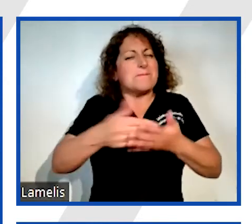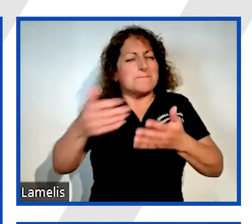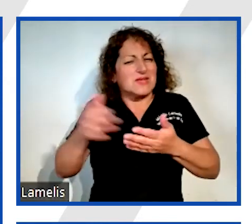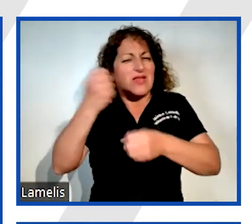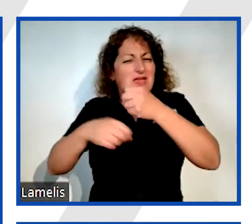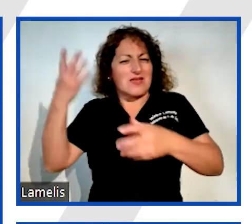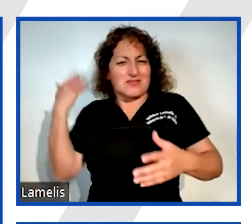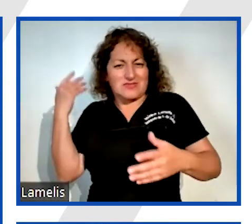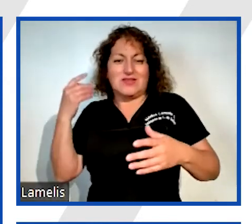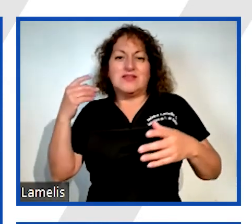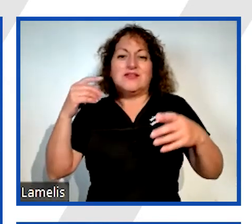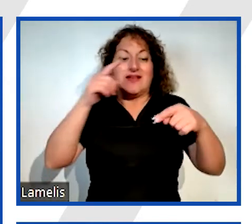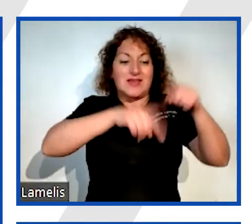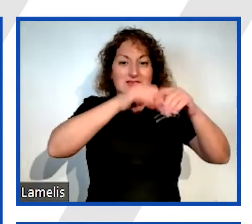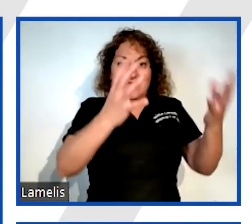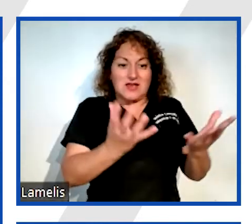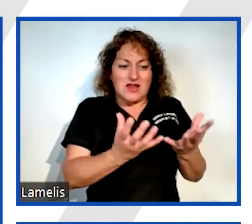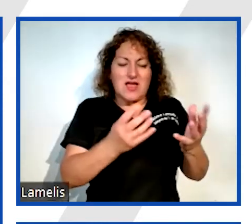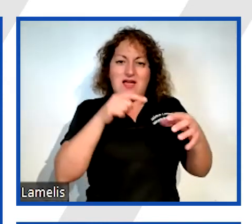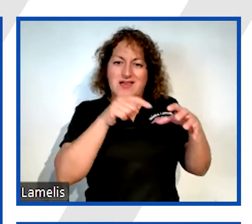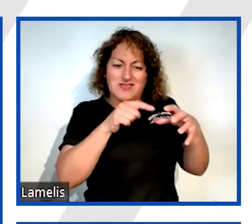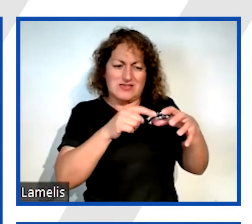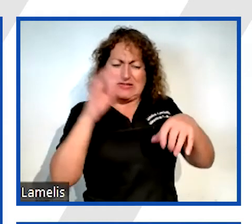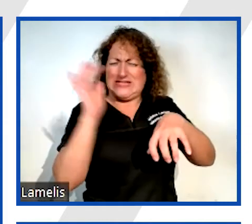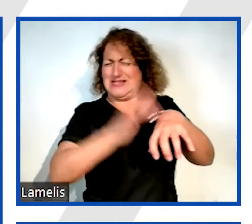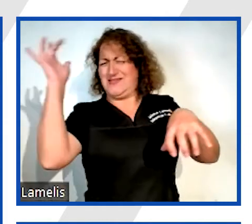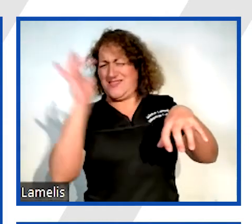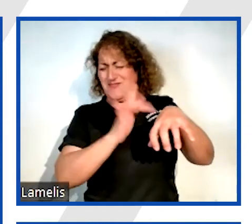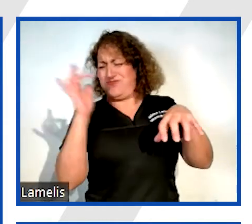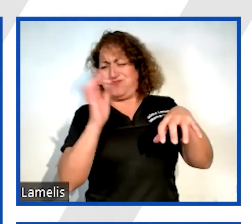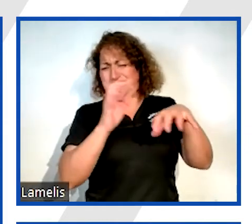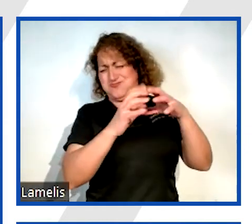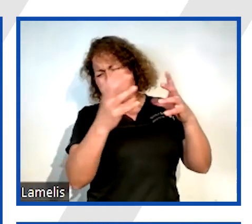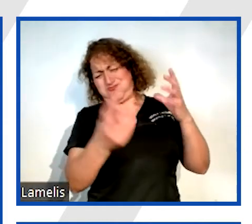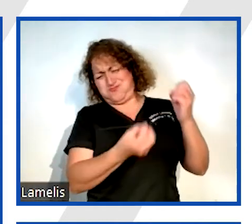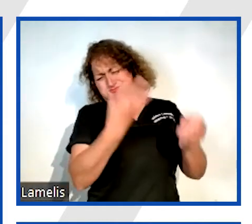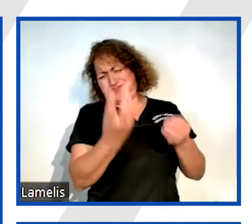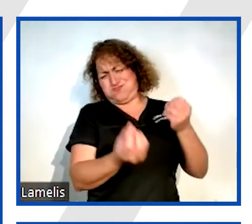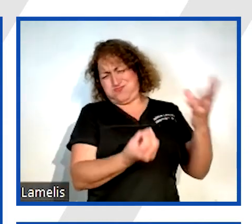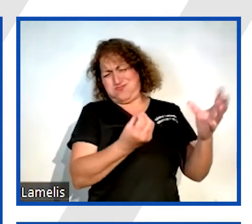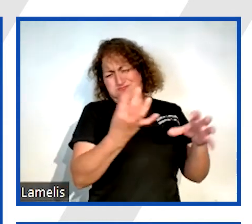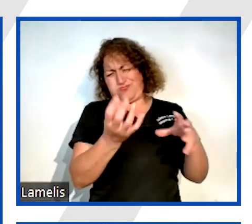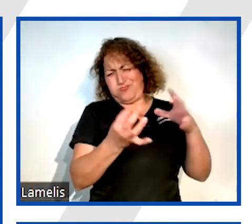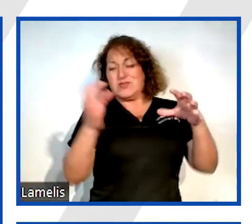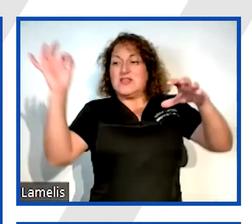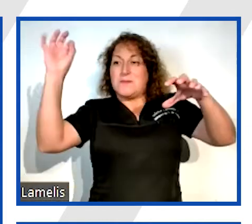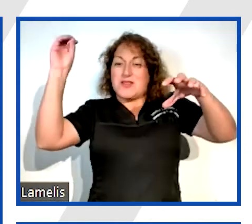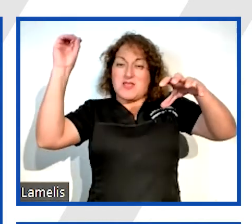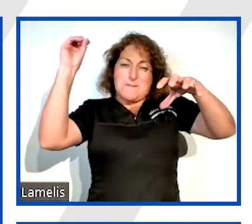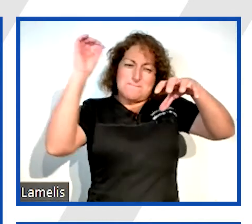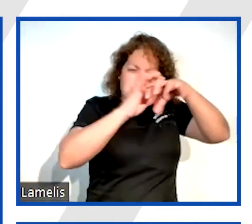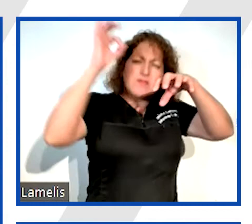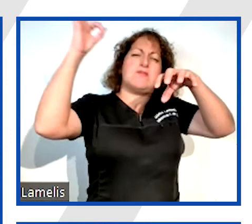verdad que estaba obviamente todavía era una bola de magma todavía no se creaba la tierra como la conocemos y empezaron